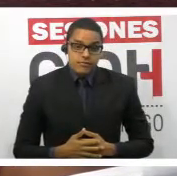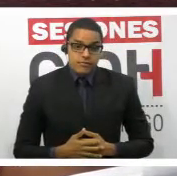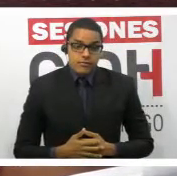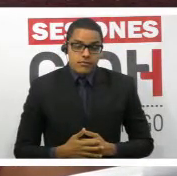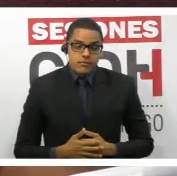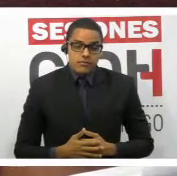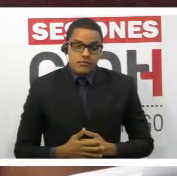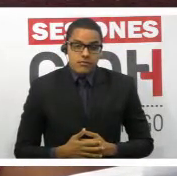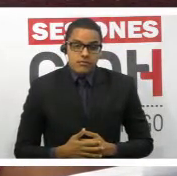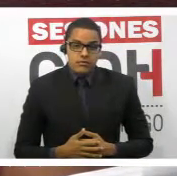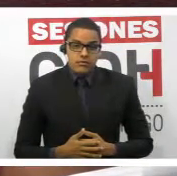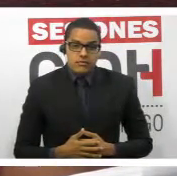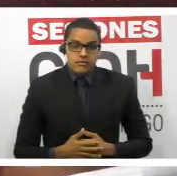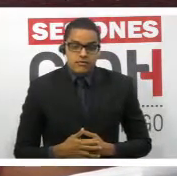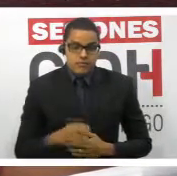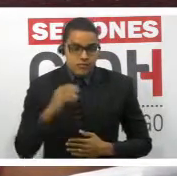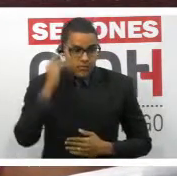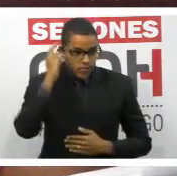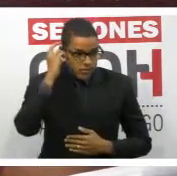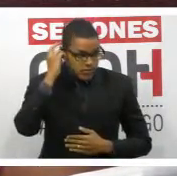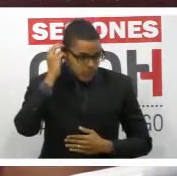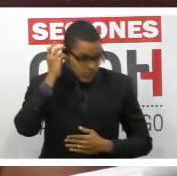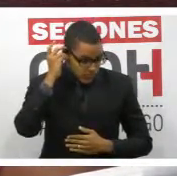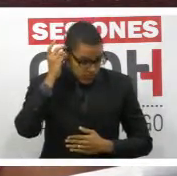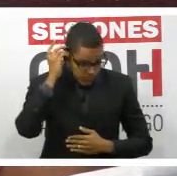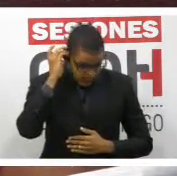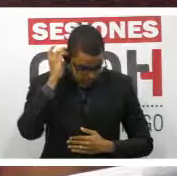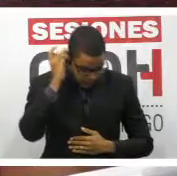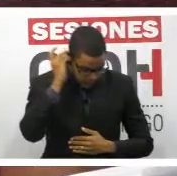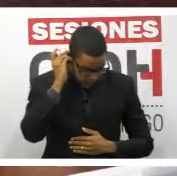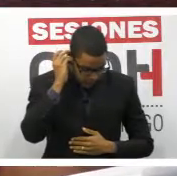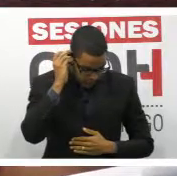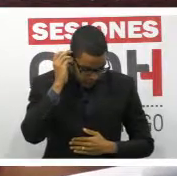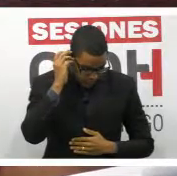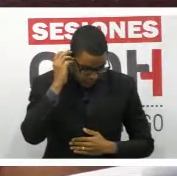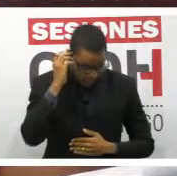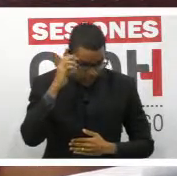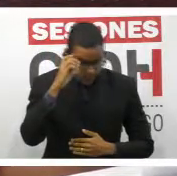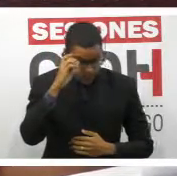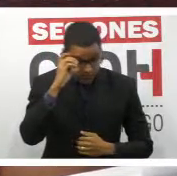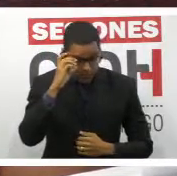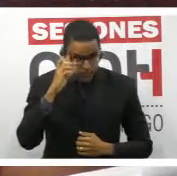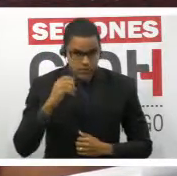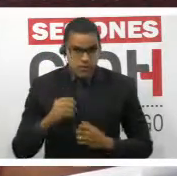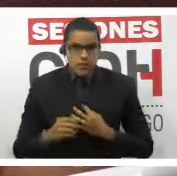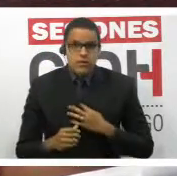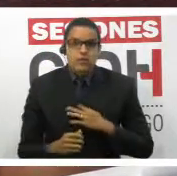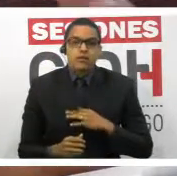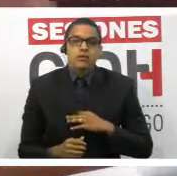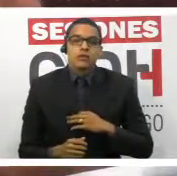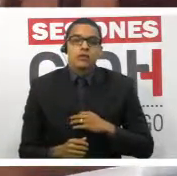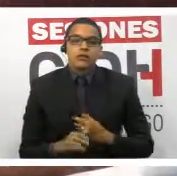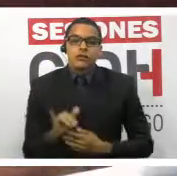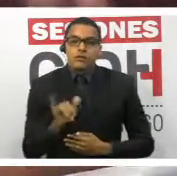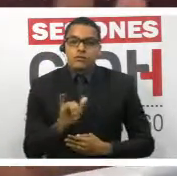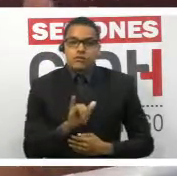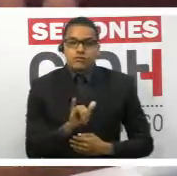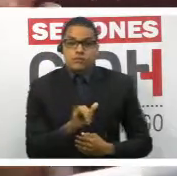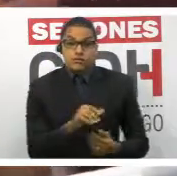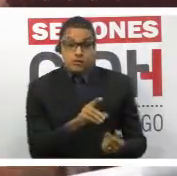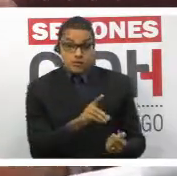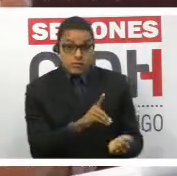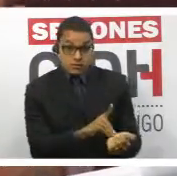ginecológica ante la falta de un mobiliario accesible los médicos postergan